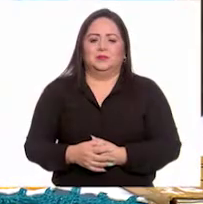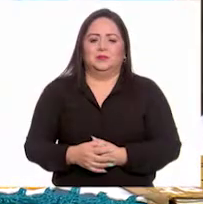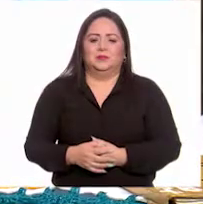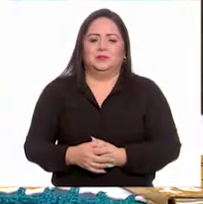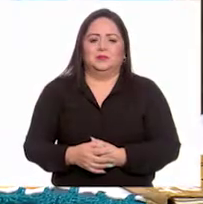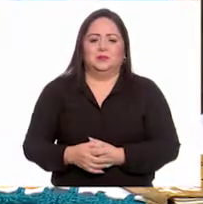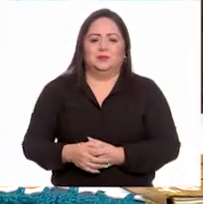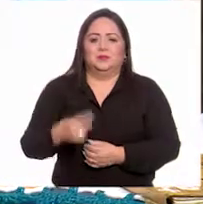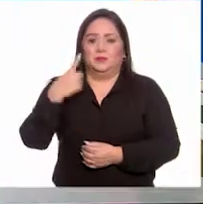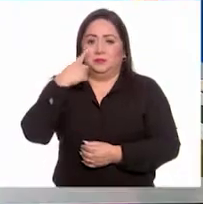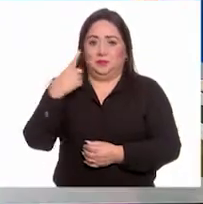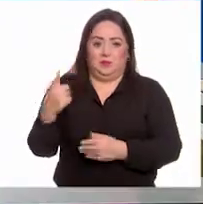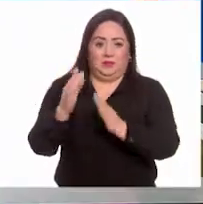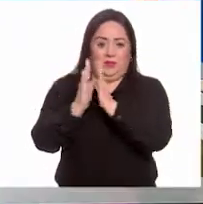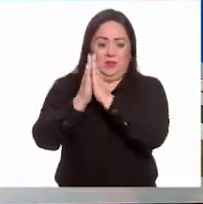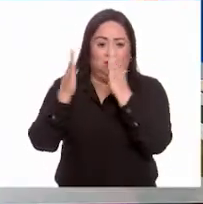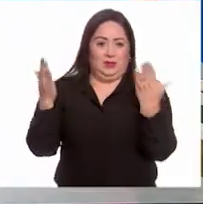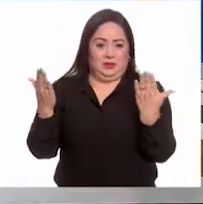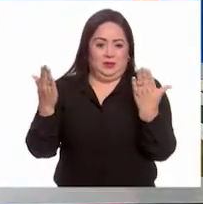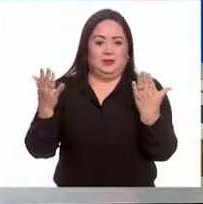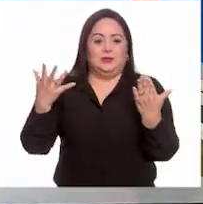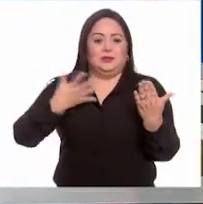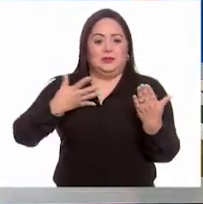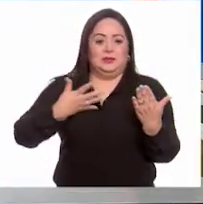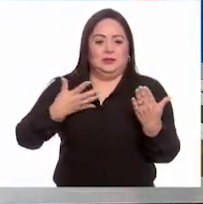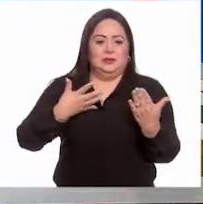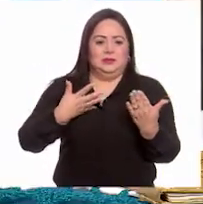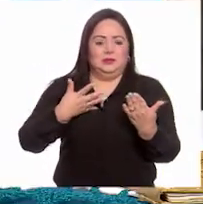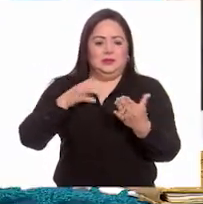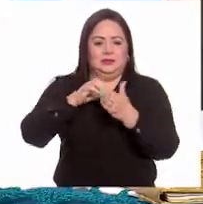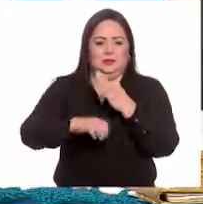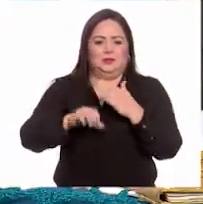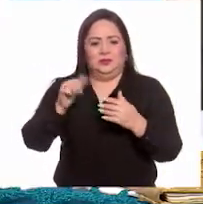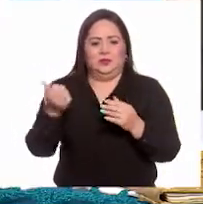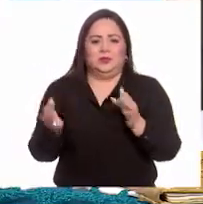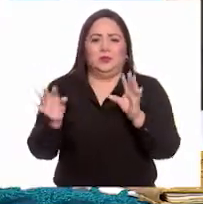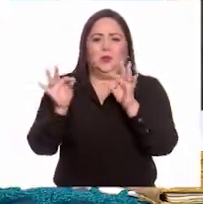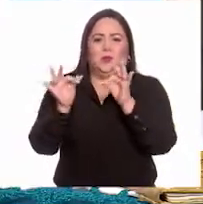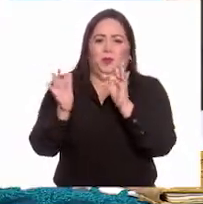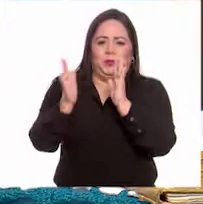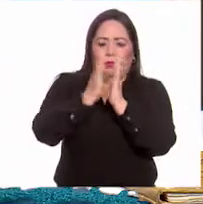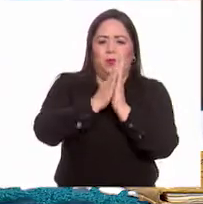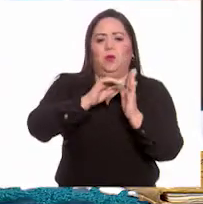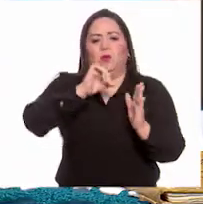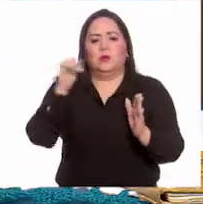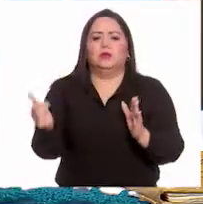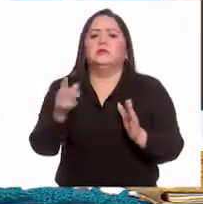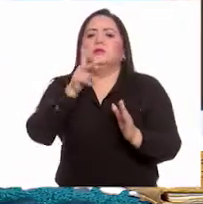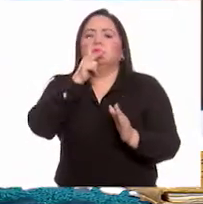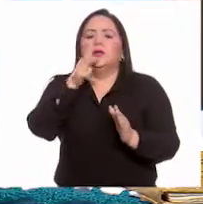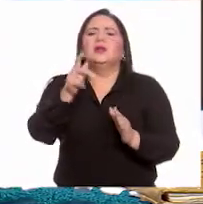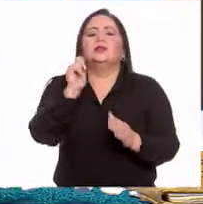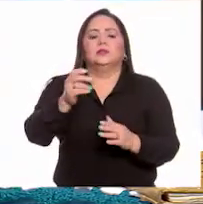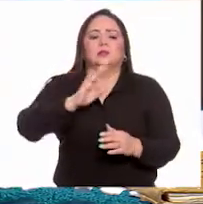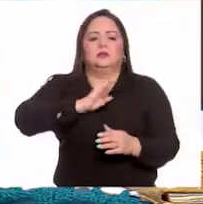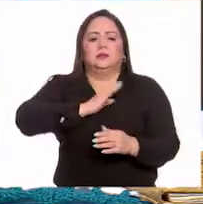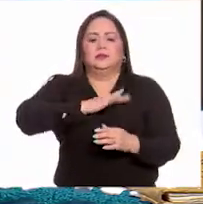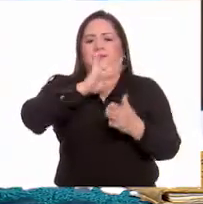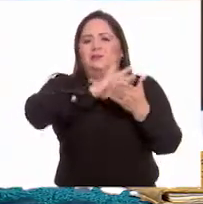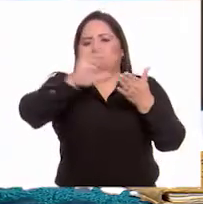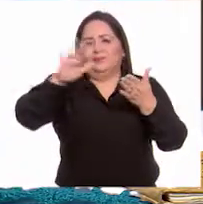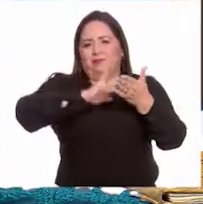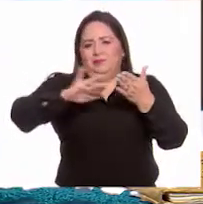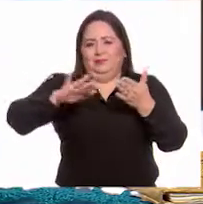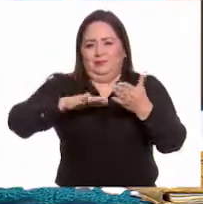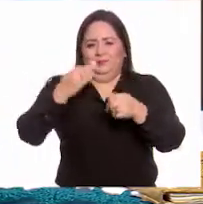entonces tiene la portada, tiene en este caso la contraportada, viene la parte legal, que es en este caso